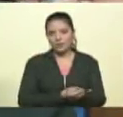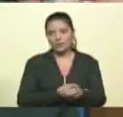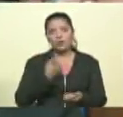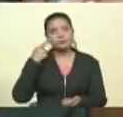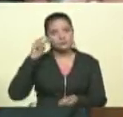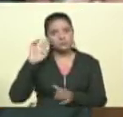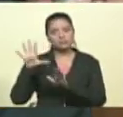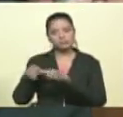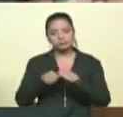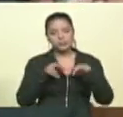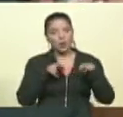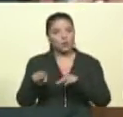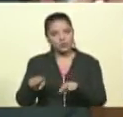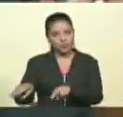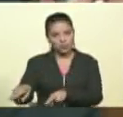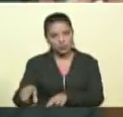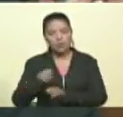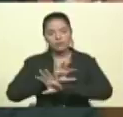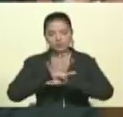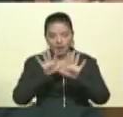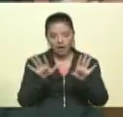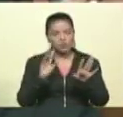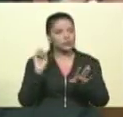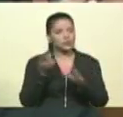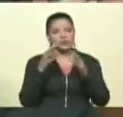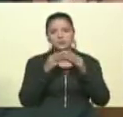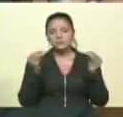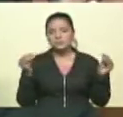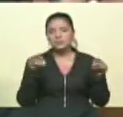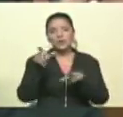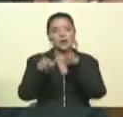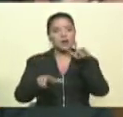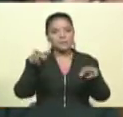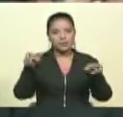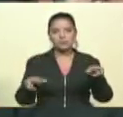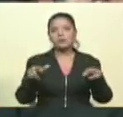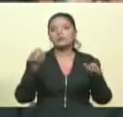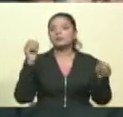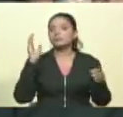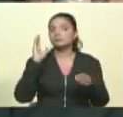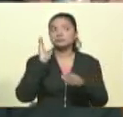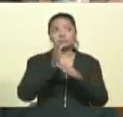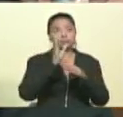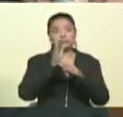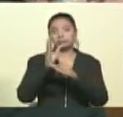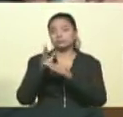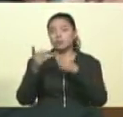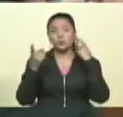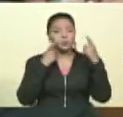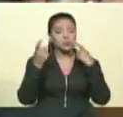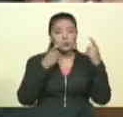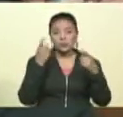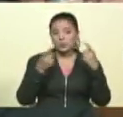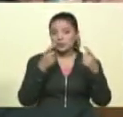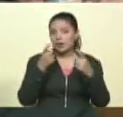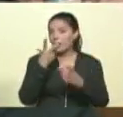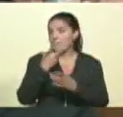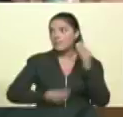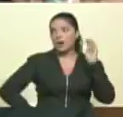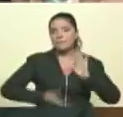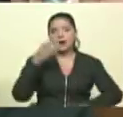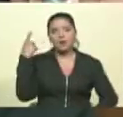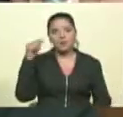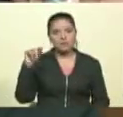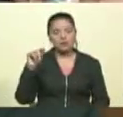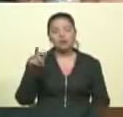Orinoco. Por supuesto que todos estos ciudadanos tienen órdenes de aprehensión, se encuentran huyendo de la justicia,